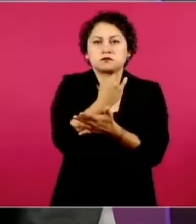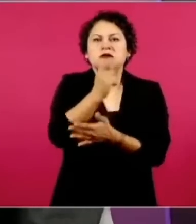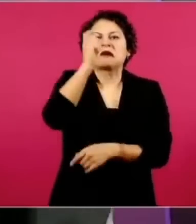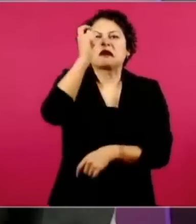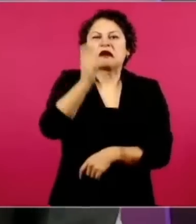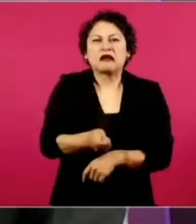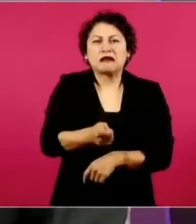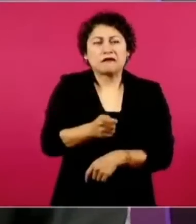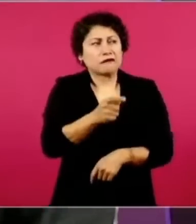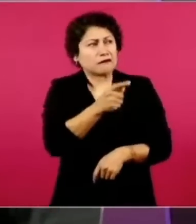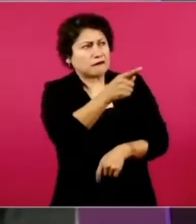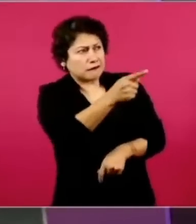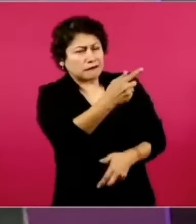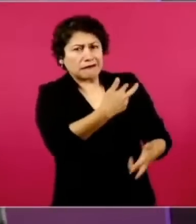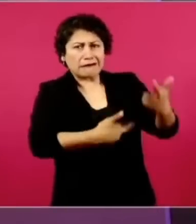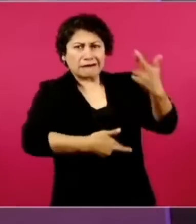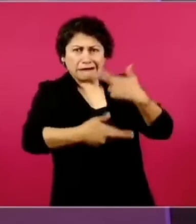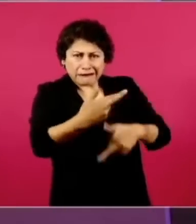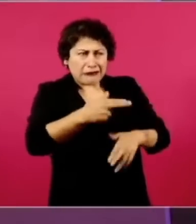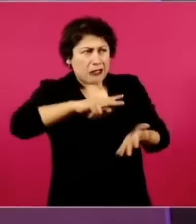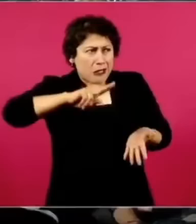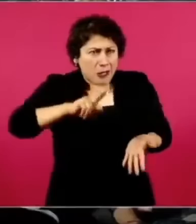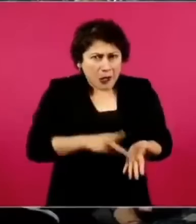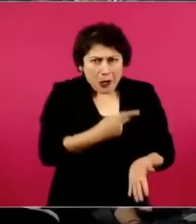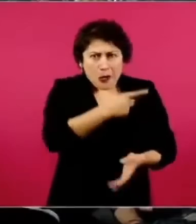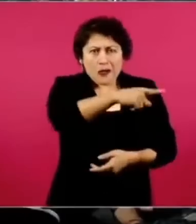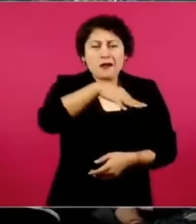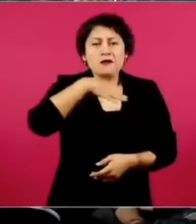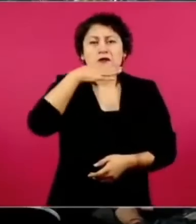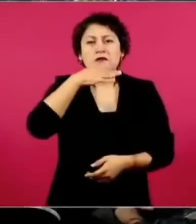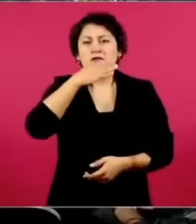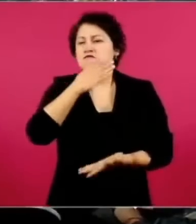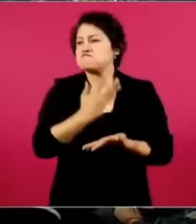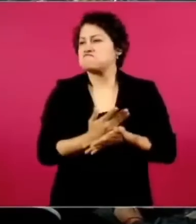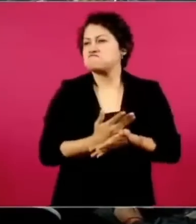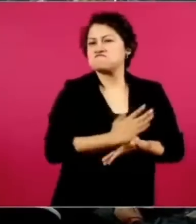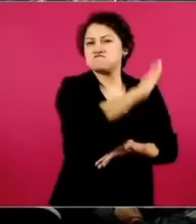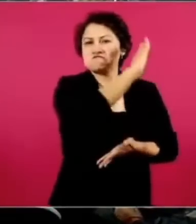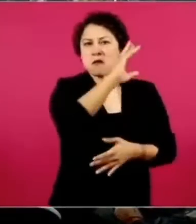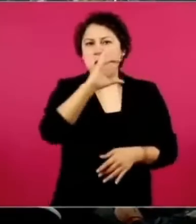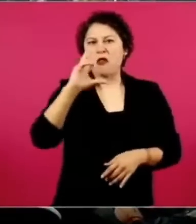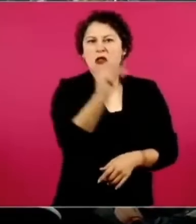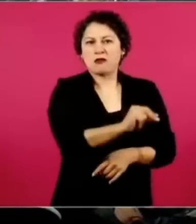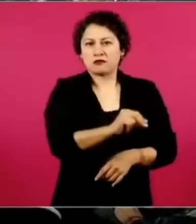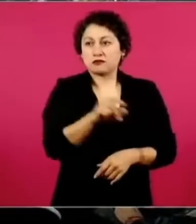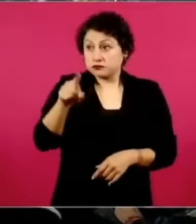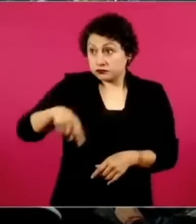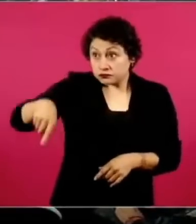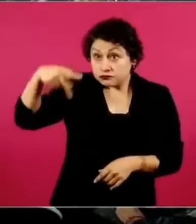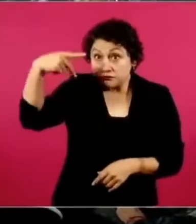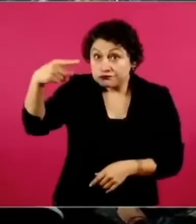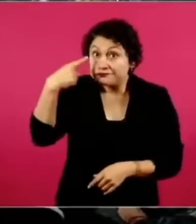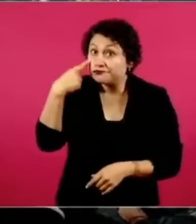no queremos que regresen por sus reales, queremos que continúe la transformación en el país.